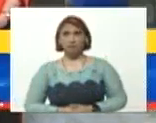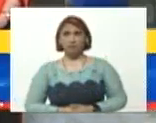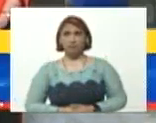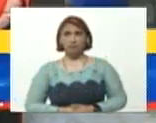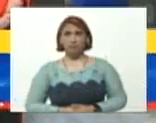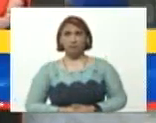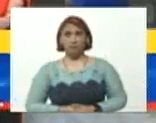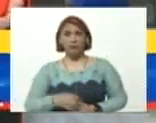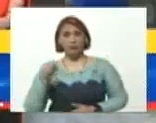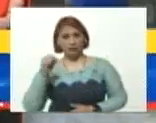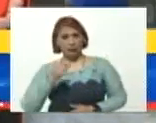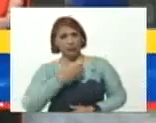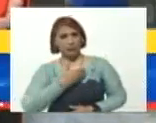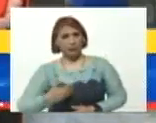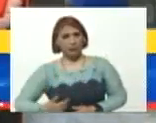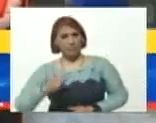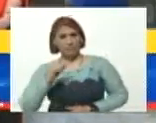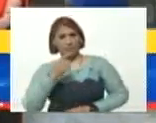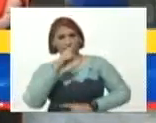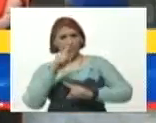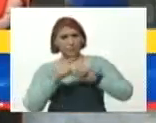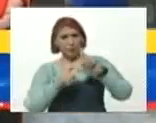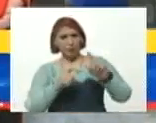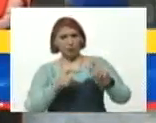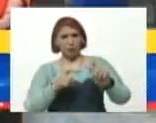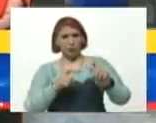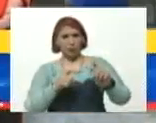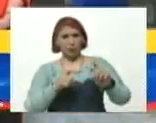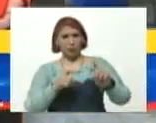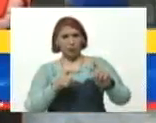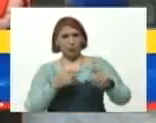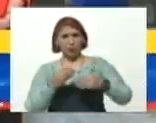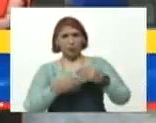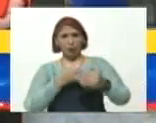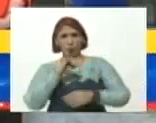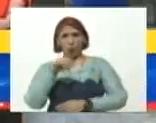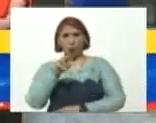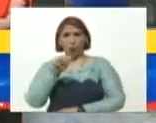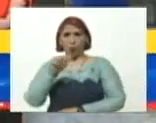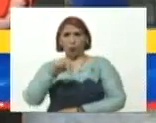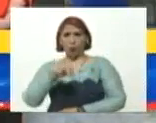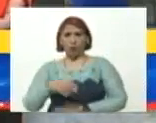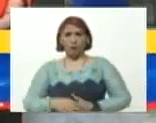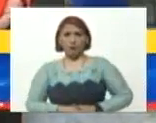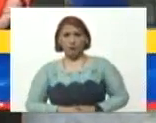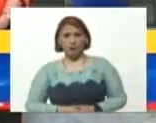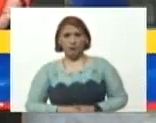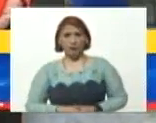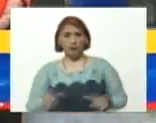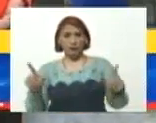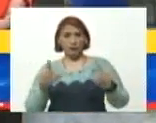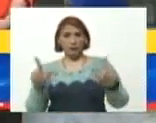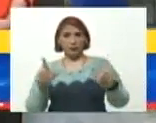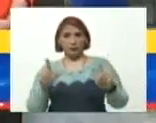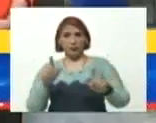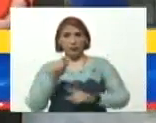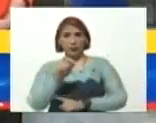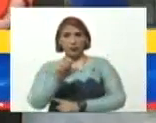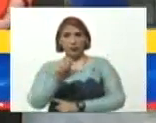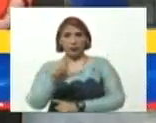Así es, señor presidente. La primera pregunta la formula Juan Andrés Daza, del canal de televisión La Tele